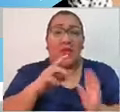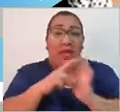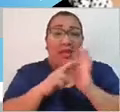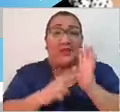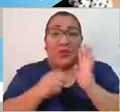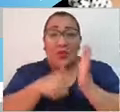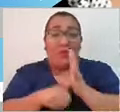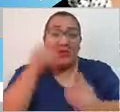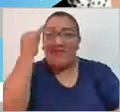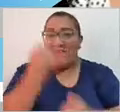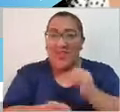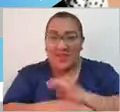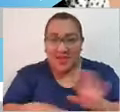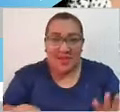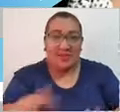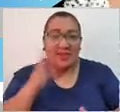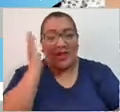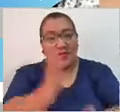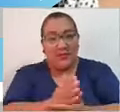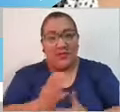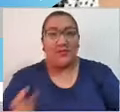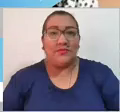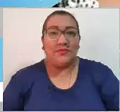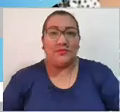resolución final de sanción.